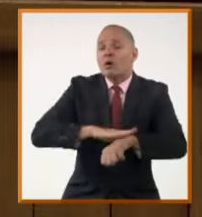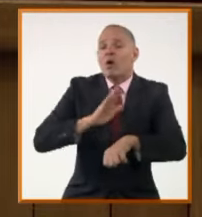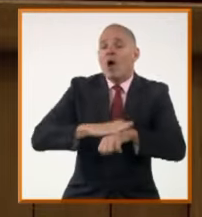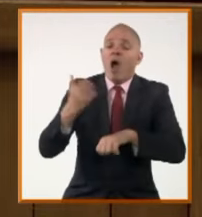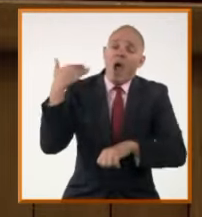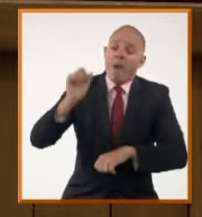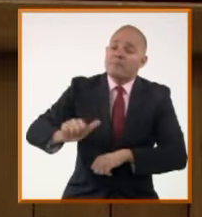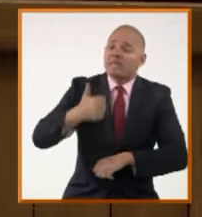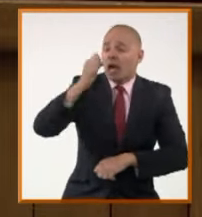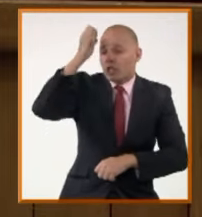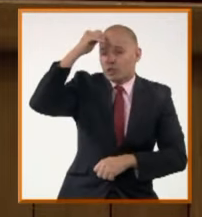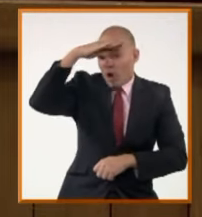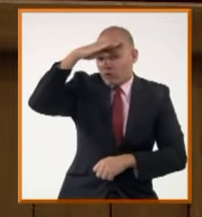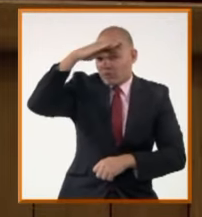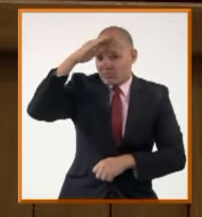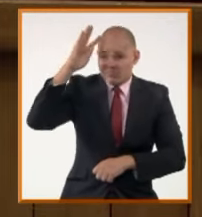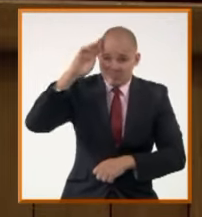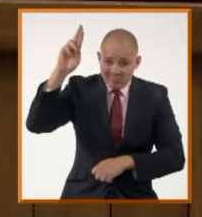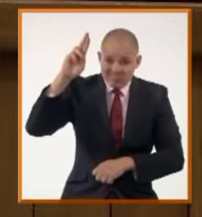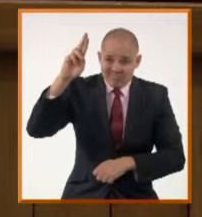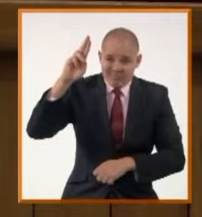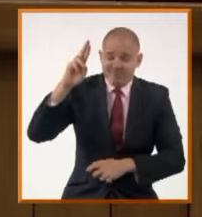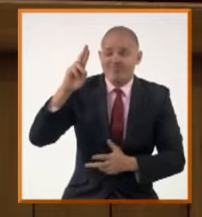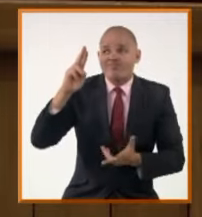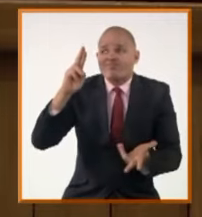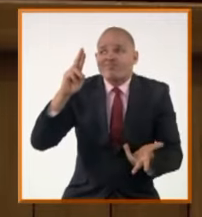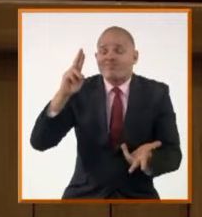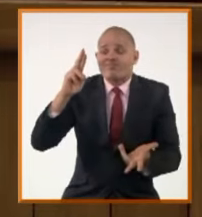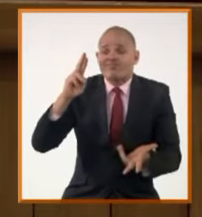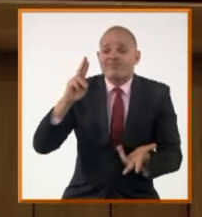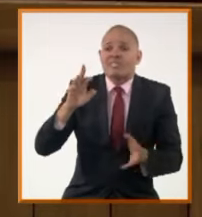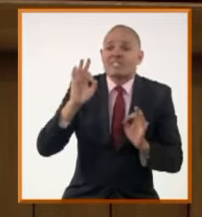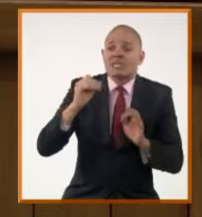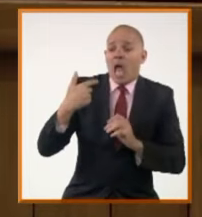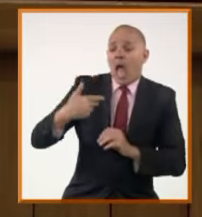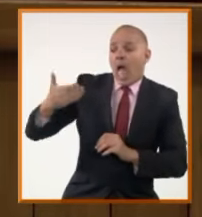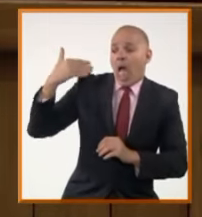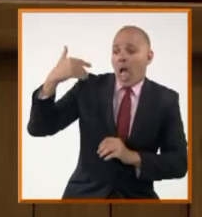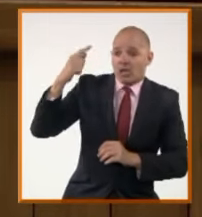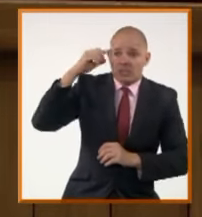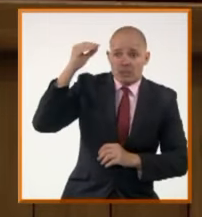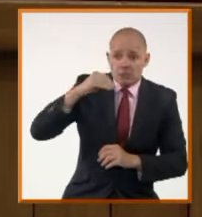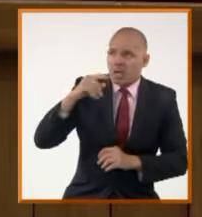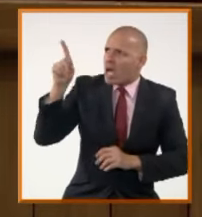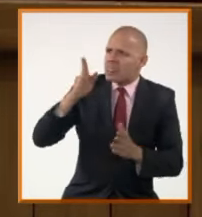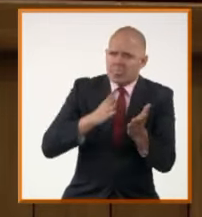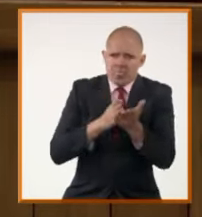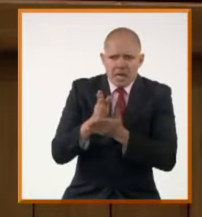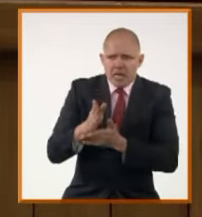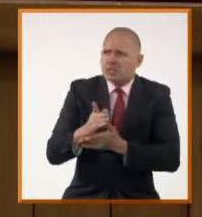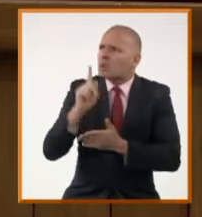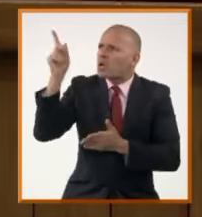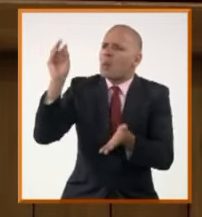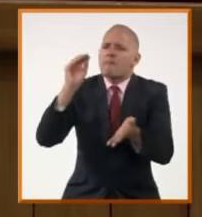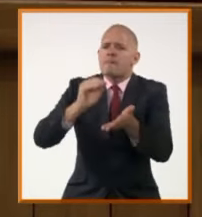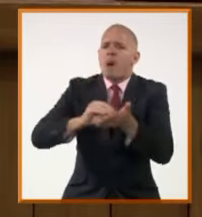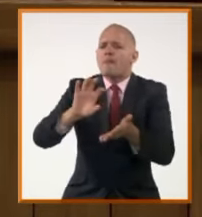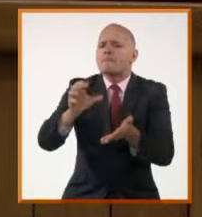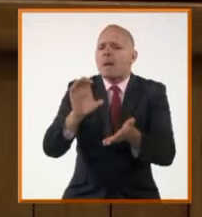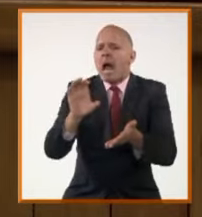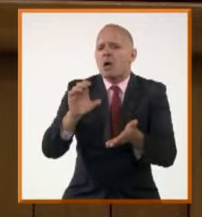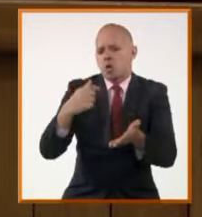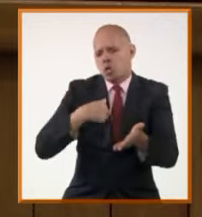remesas tomaron otros caminos, no pasan por el sistema bancario del país y al final